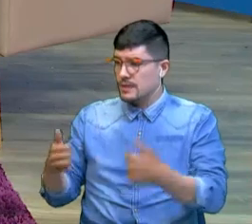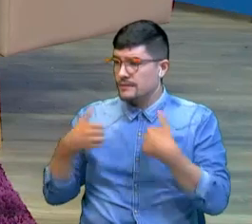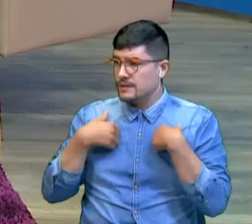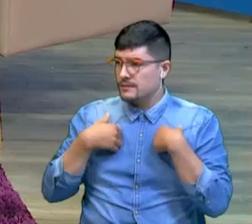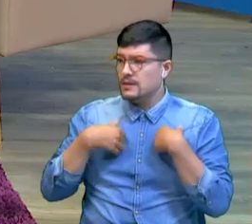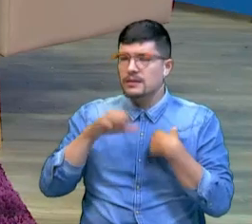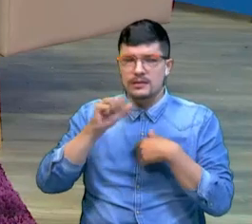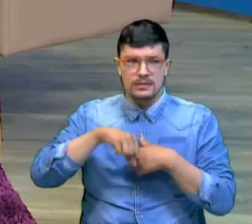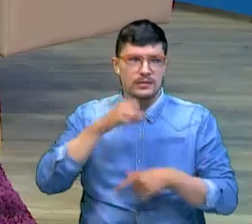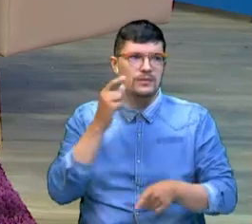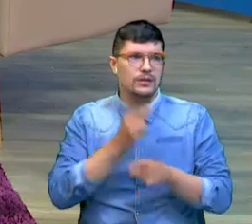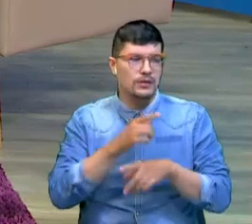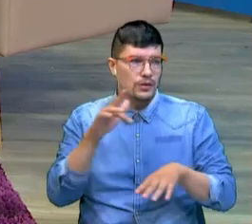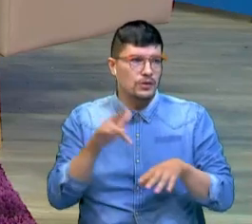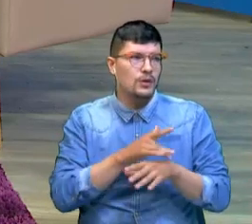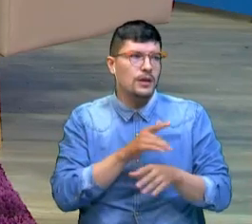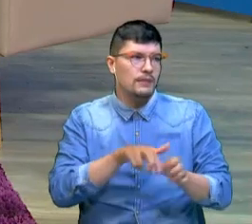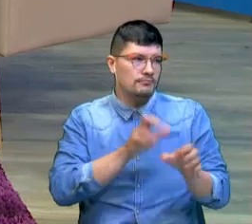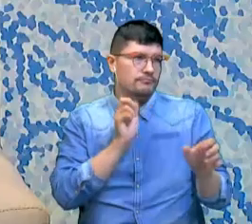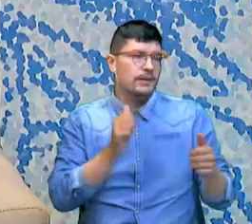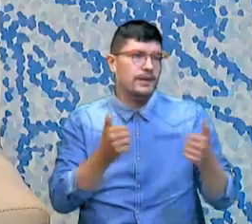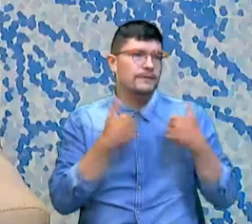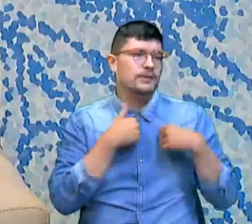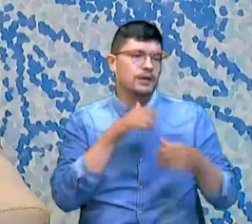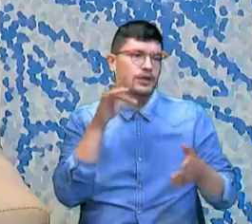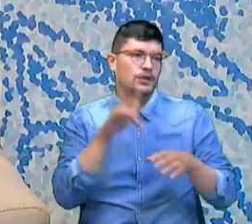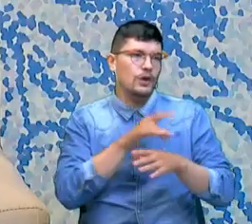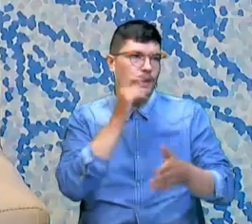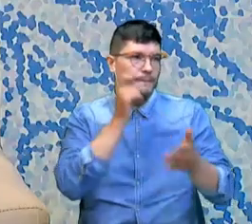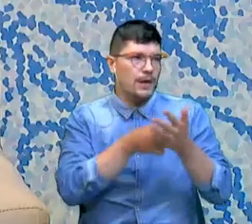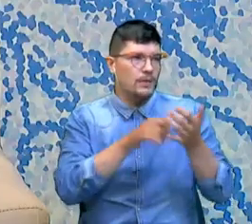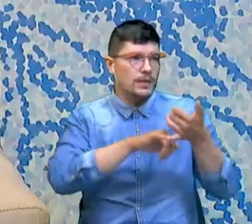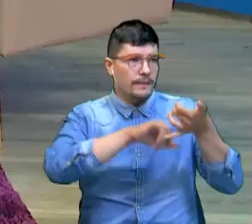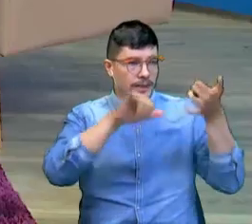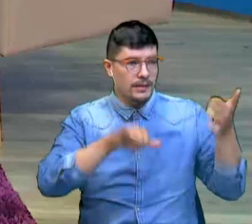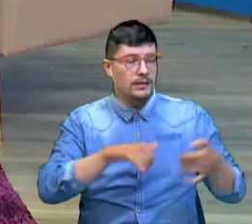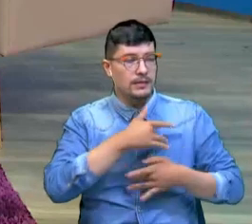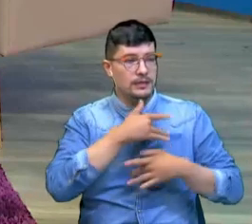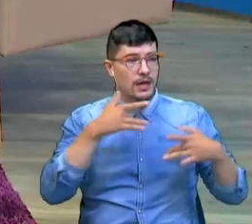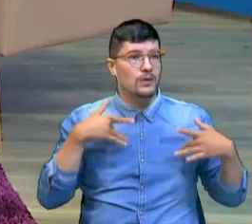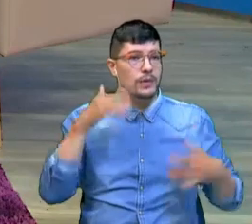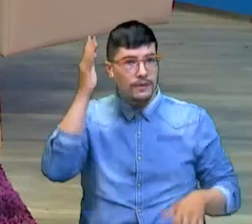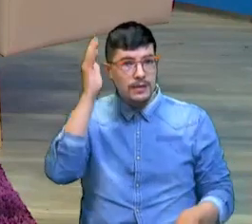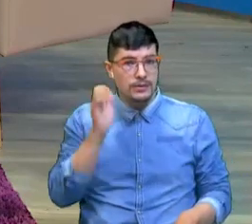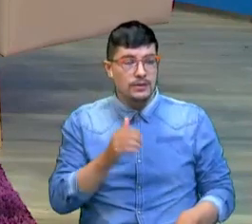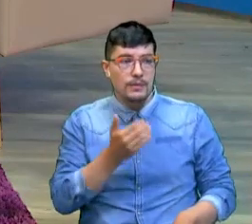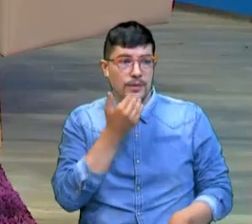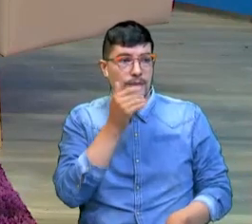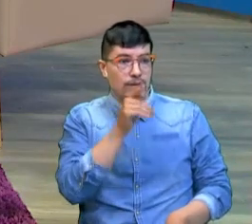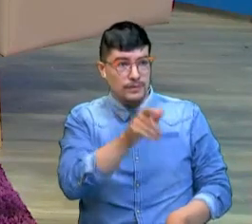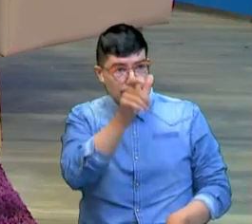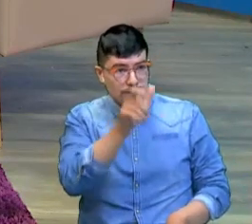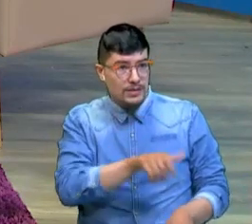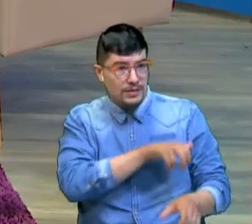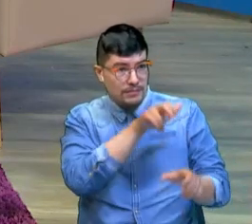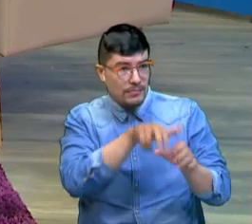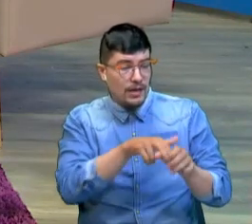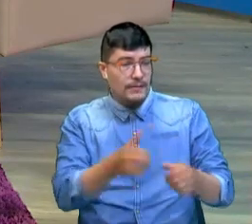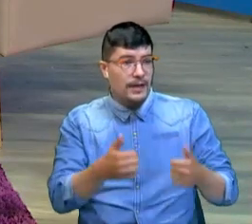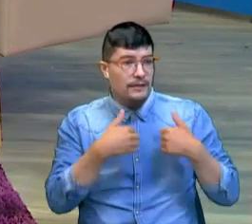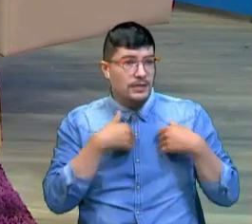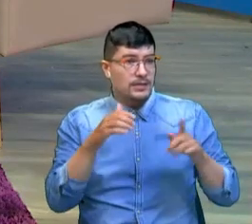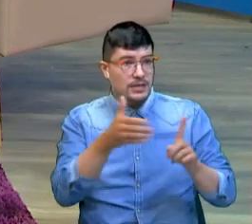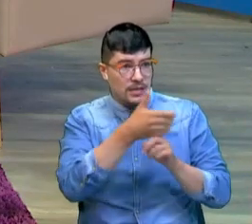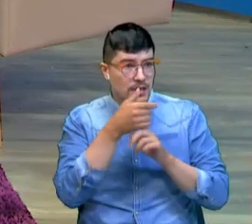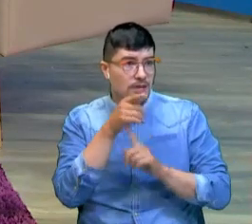De ser beneficiario, sí. Tendría que pagar salud y pensión. Ajá. Y si estuviera en un régimen efectuado donde es de beneficiario y que le